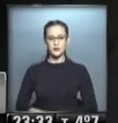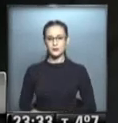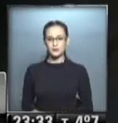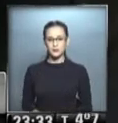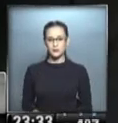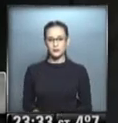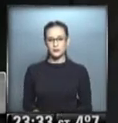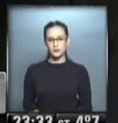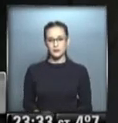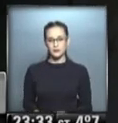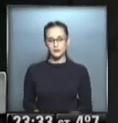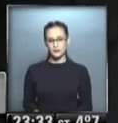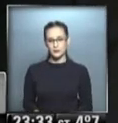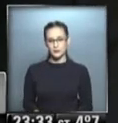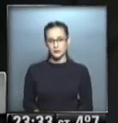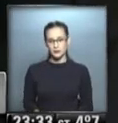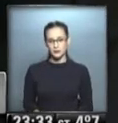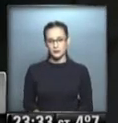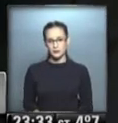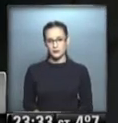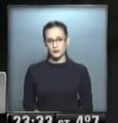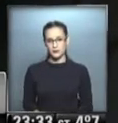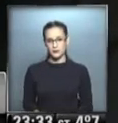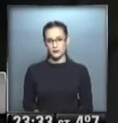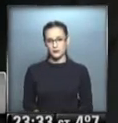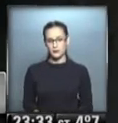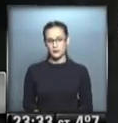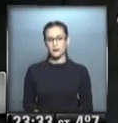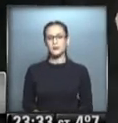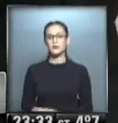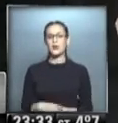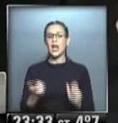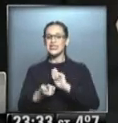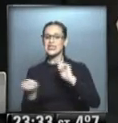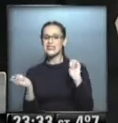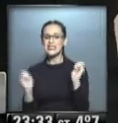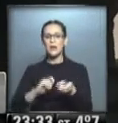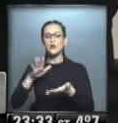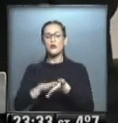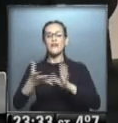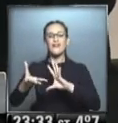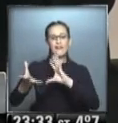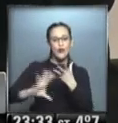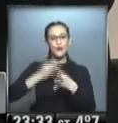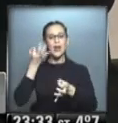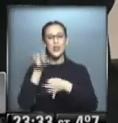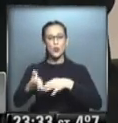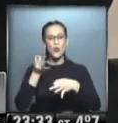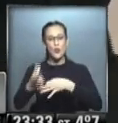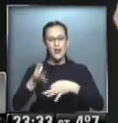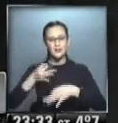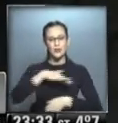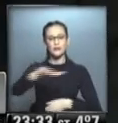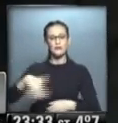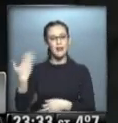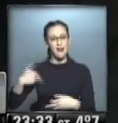educativo, ciertamente hemos modificado lo que es la estructura educativa de nuestro país,